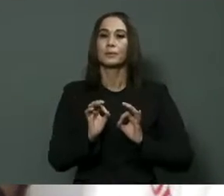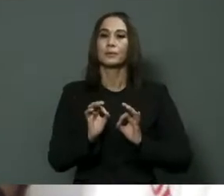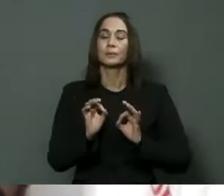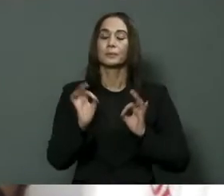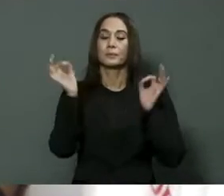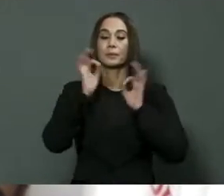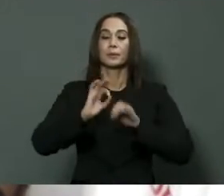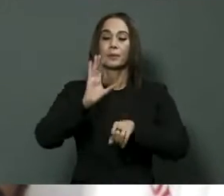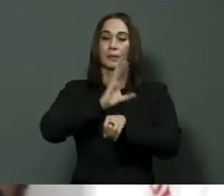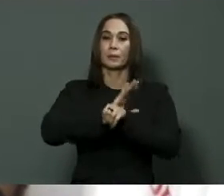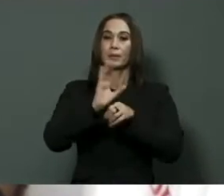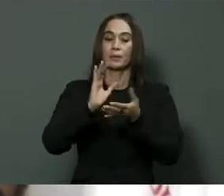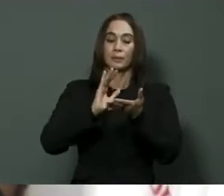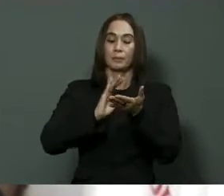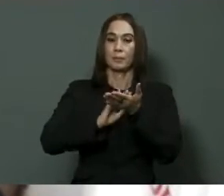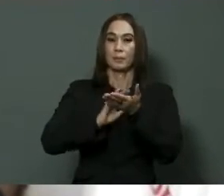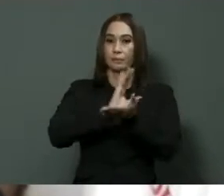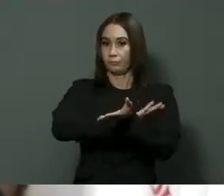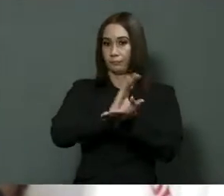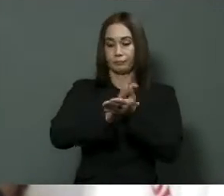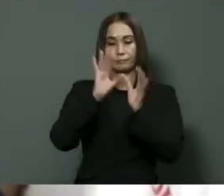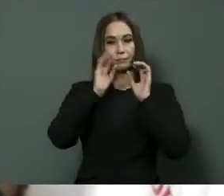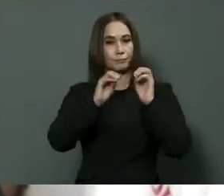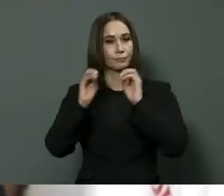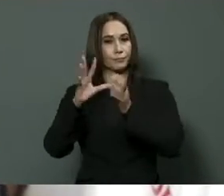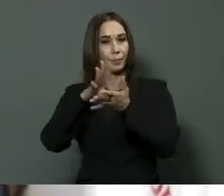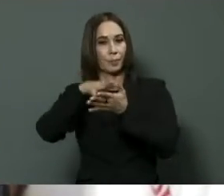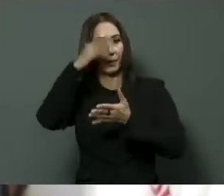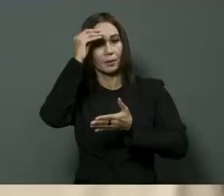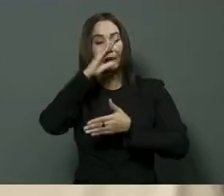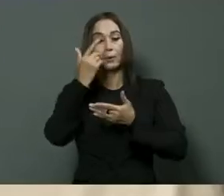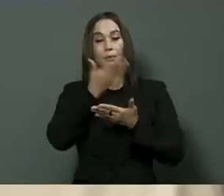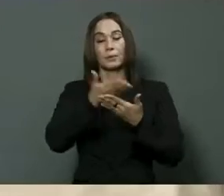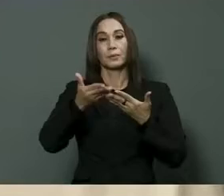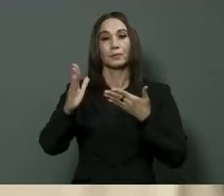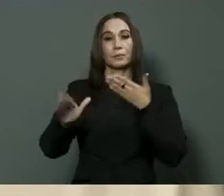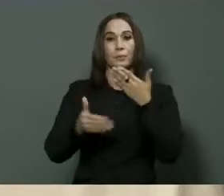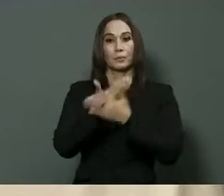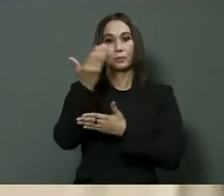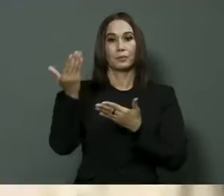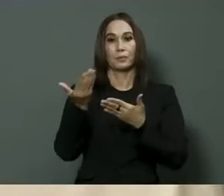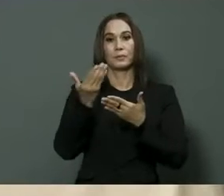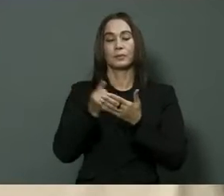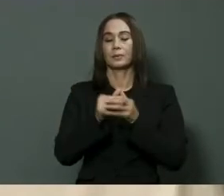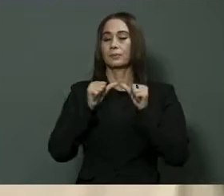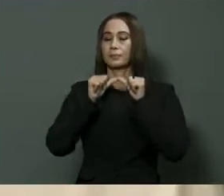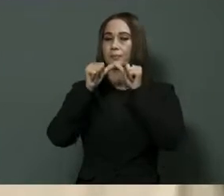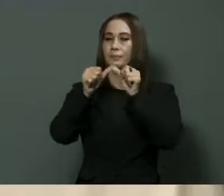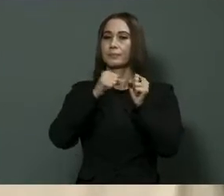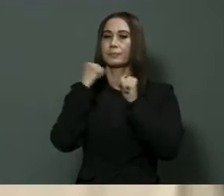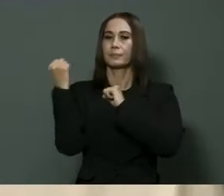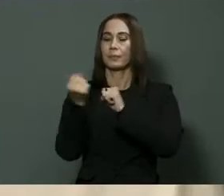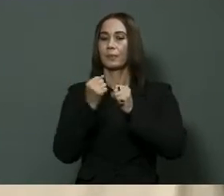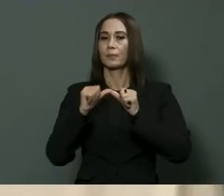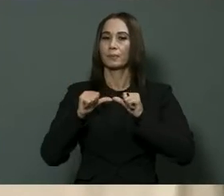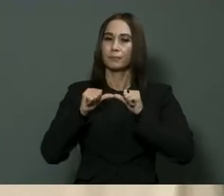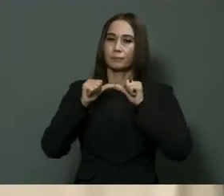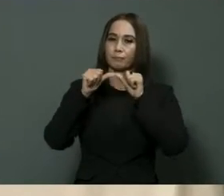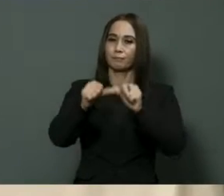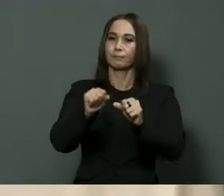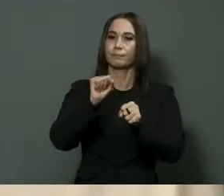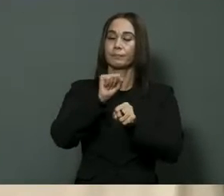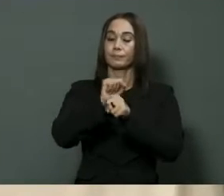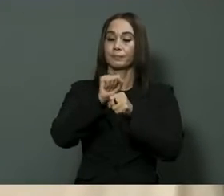y de manera virtual, algo nuevo sin escatimar esfuerzo de ningún tipo,